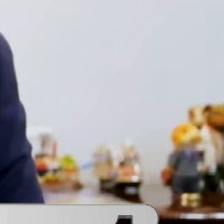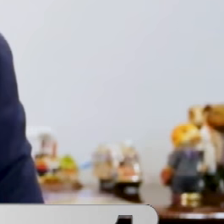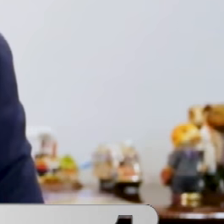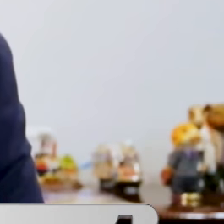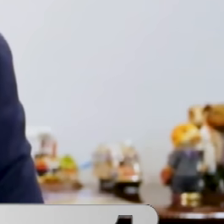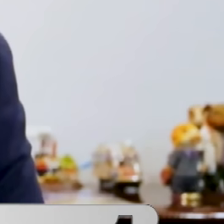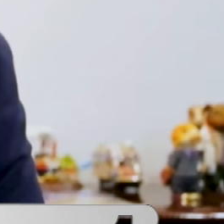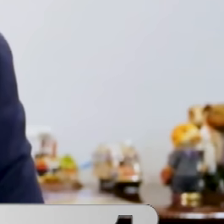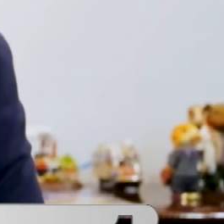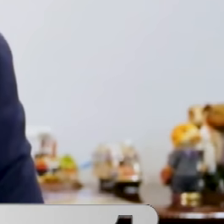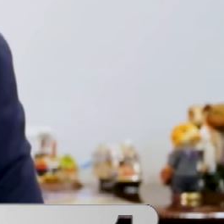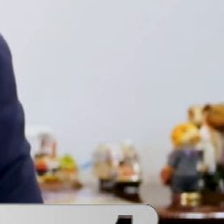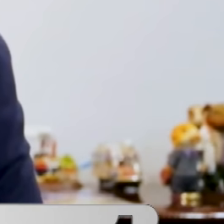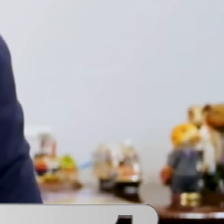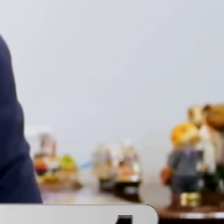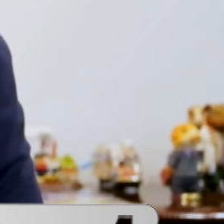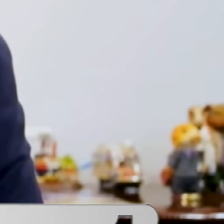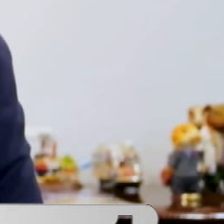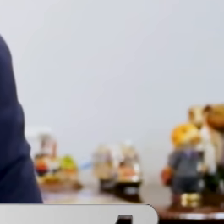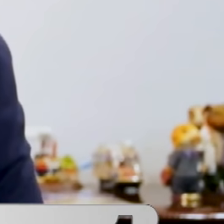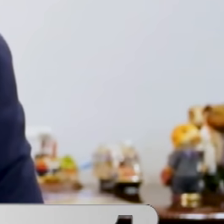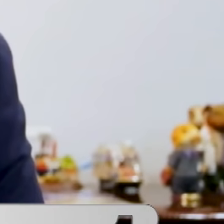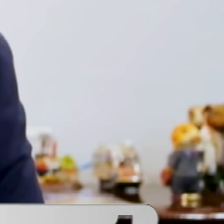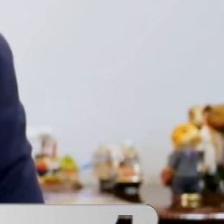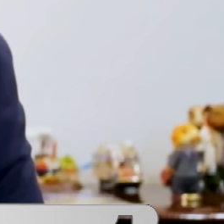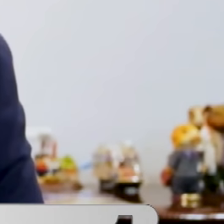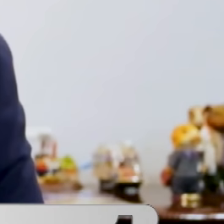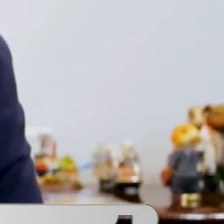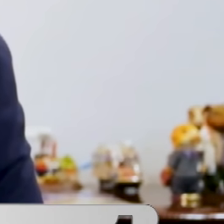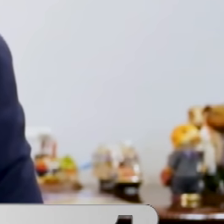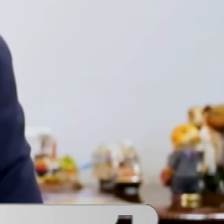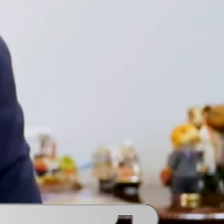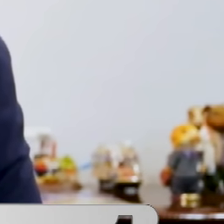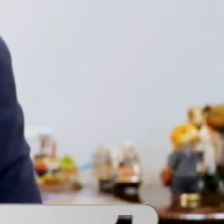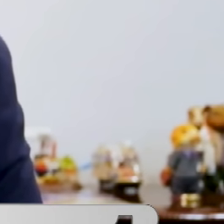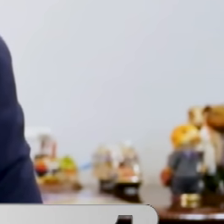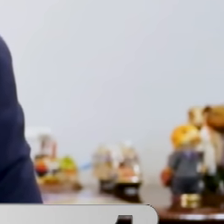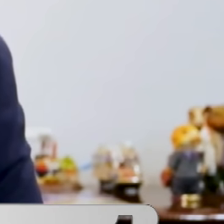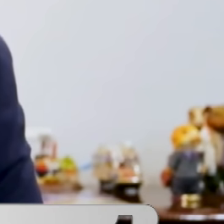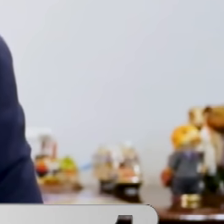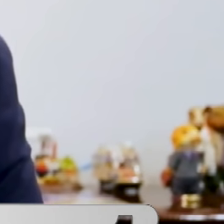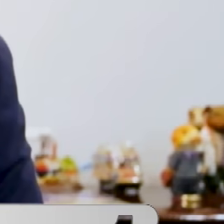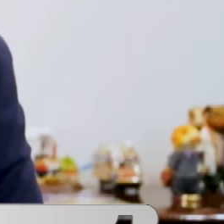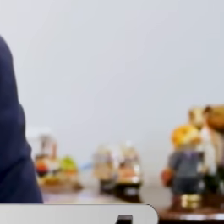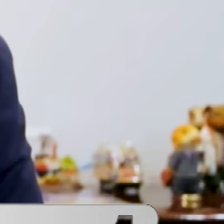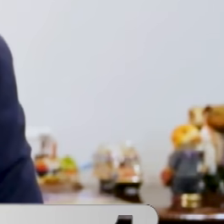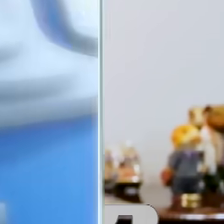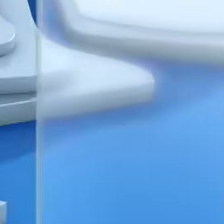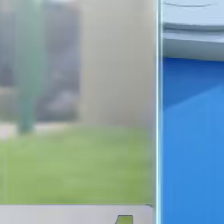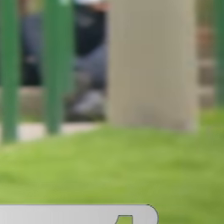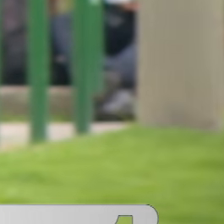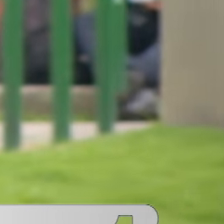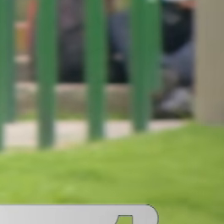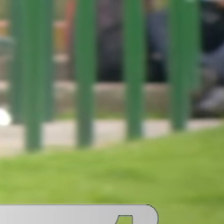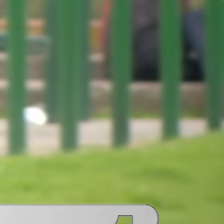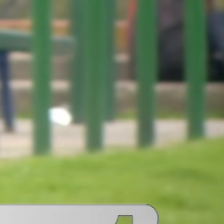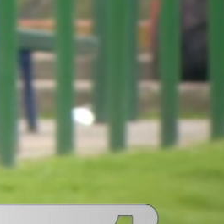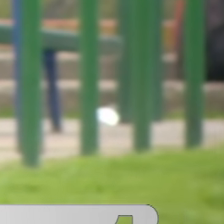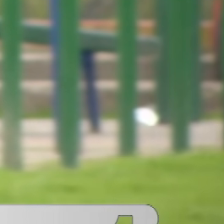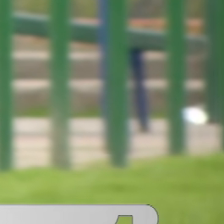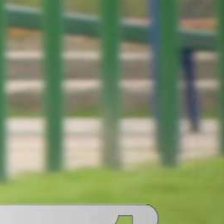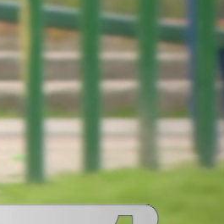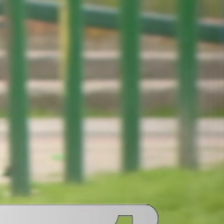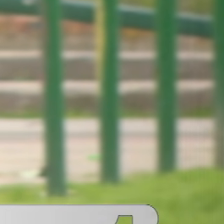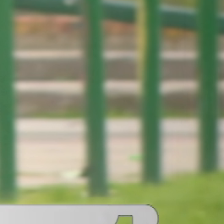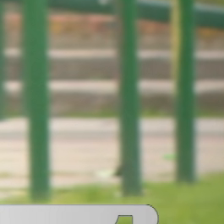Mayores de 18 años empiezan a vacunarse a partir de agosto, dice ministro de Salud. Casi 2